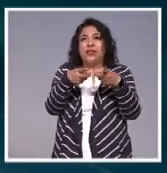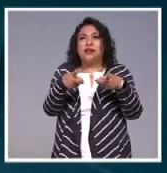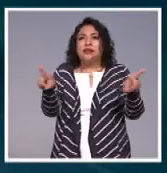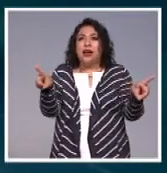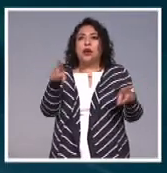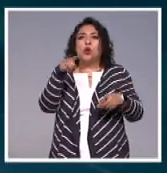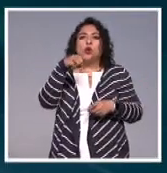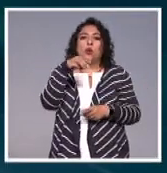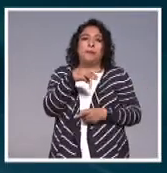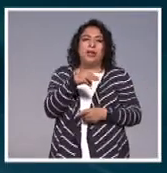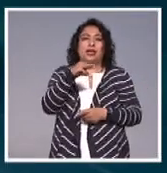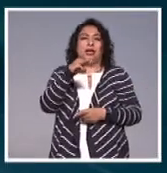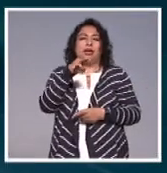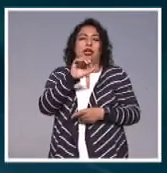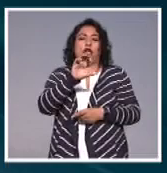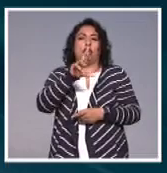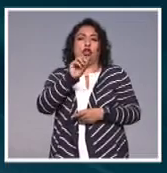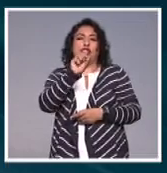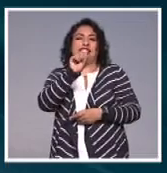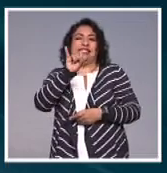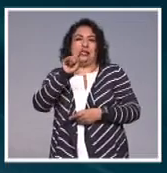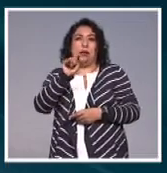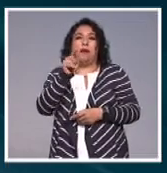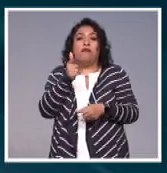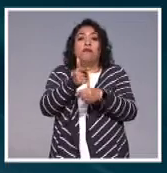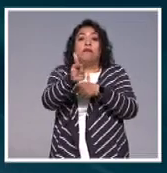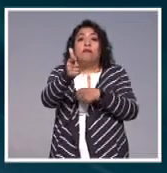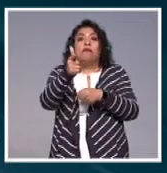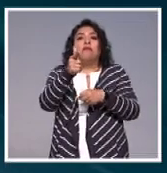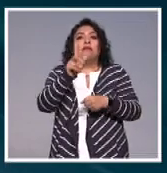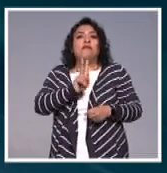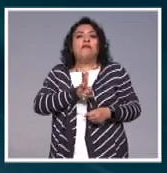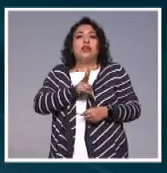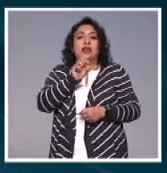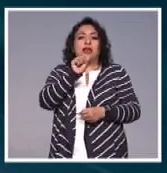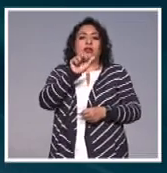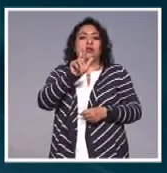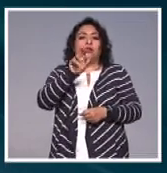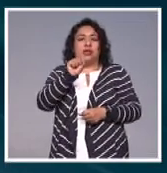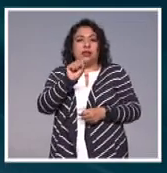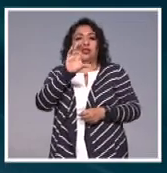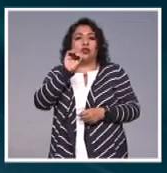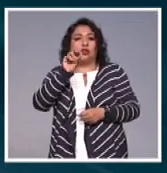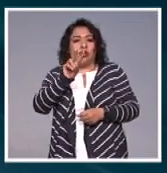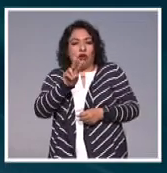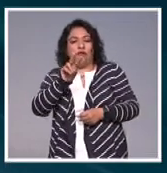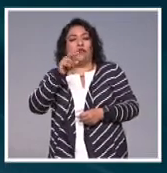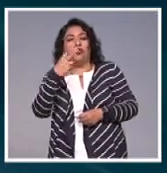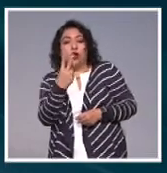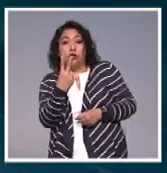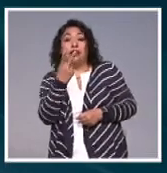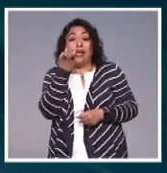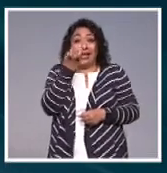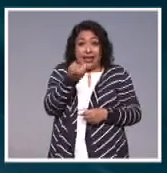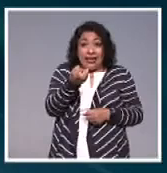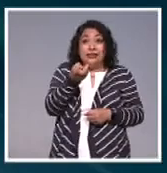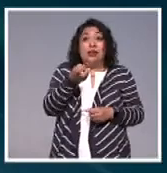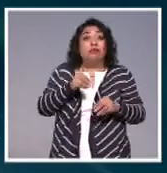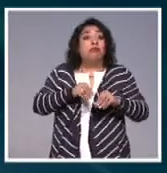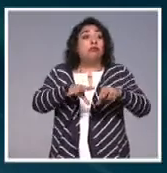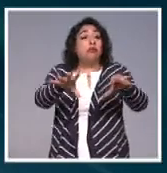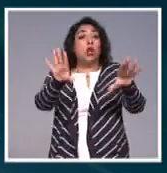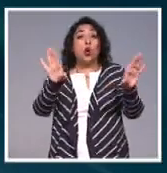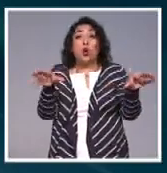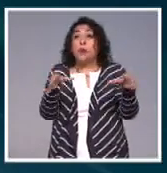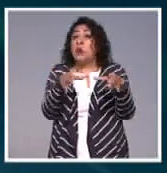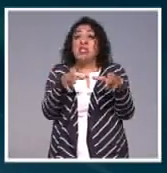un microsistema que permita detectar el virus del SARS-CoV-2 y que, bueno, pueda llegar este microsistema a aquellas